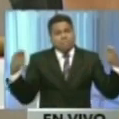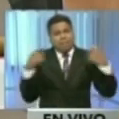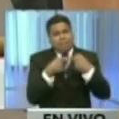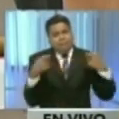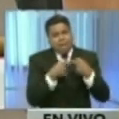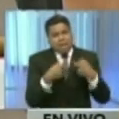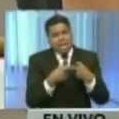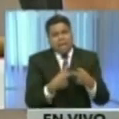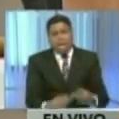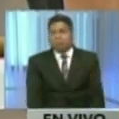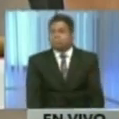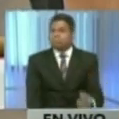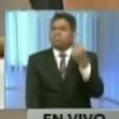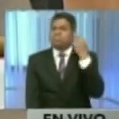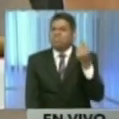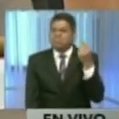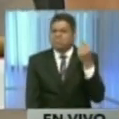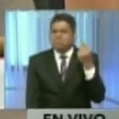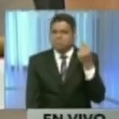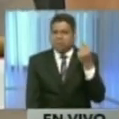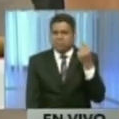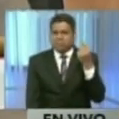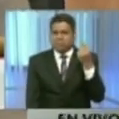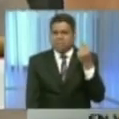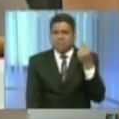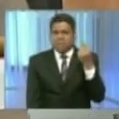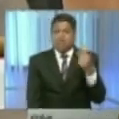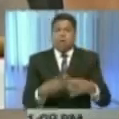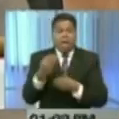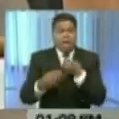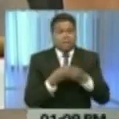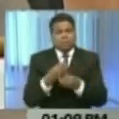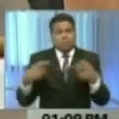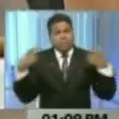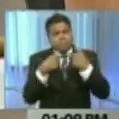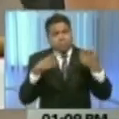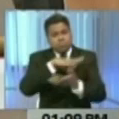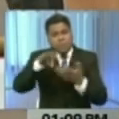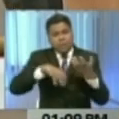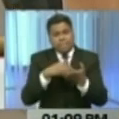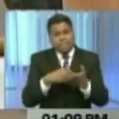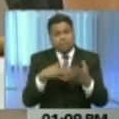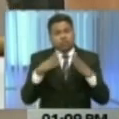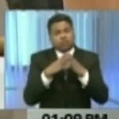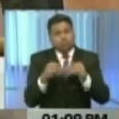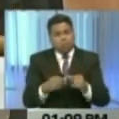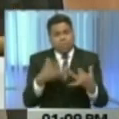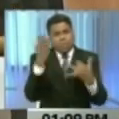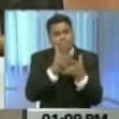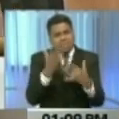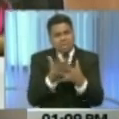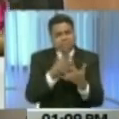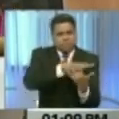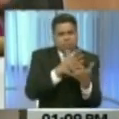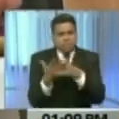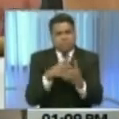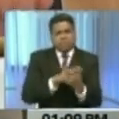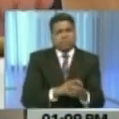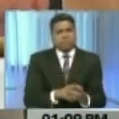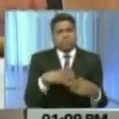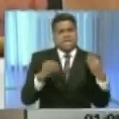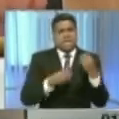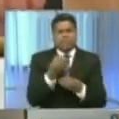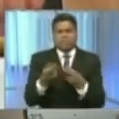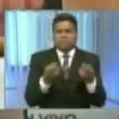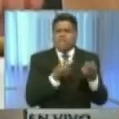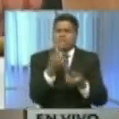sin excepción, han sido precedidas por guerras mediáticas, por alteraciones mediáticas, los poderes fácticos que nadie